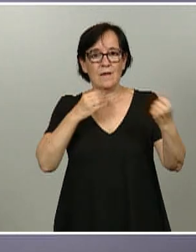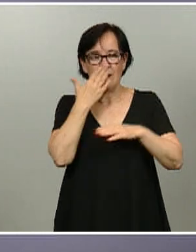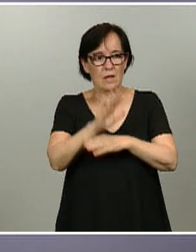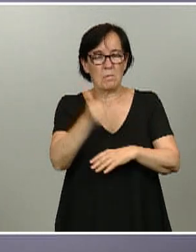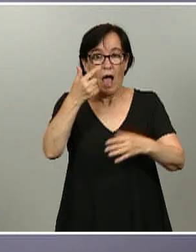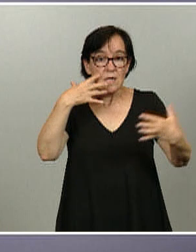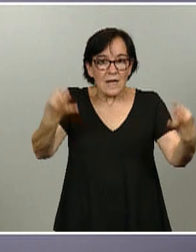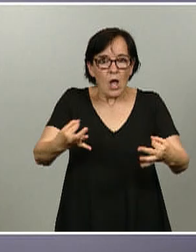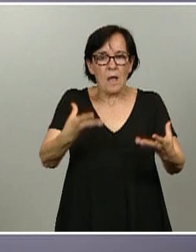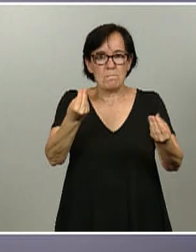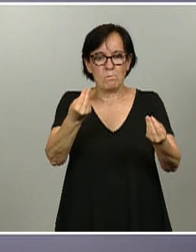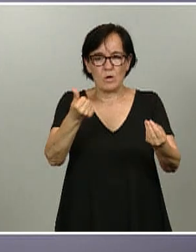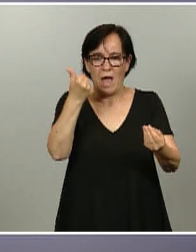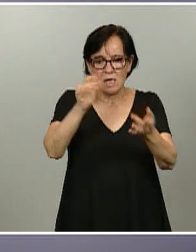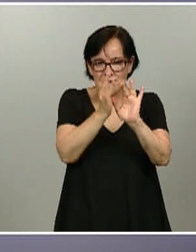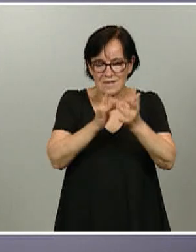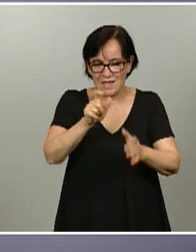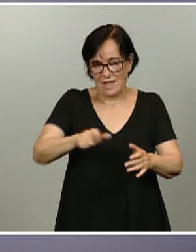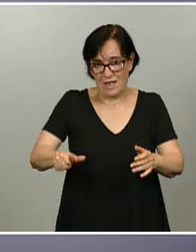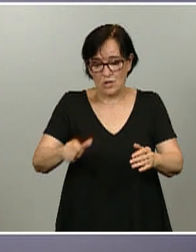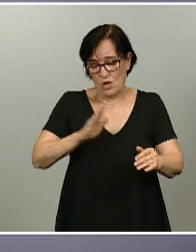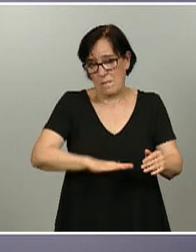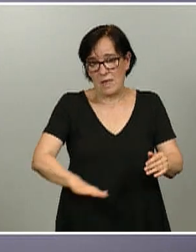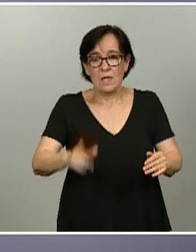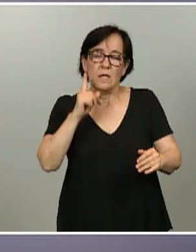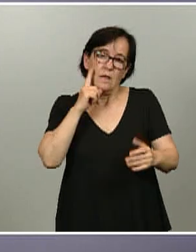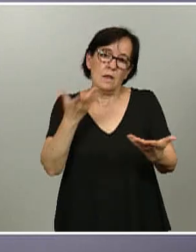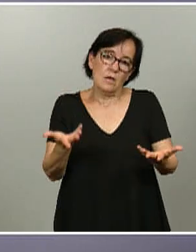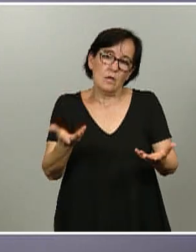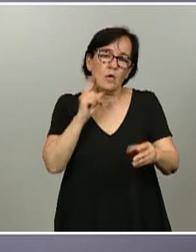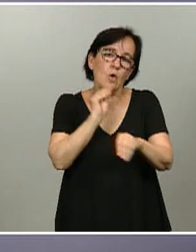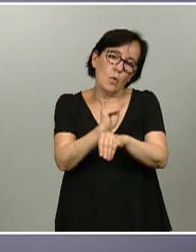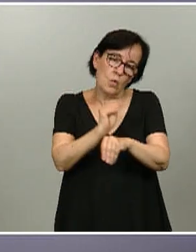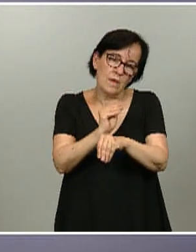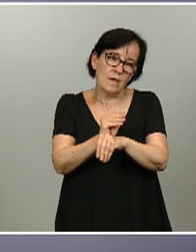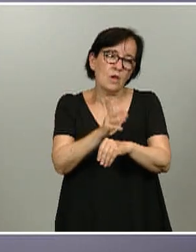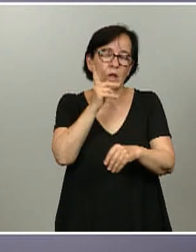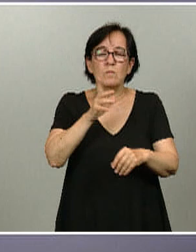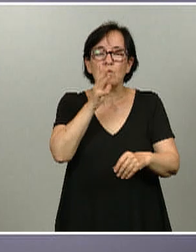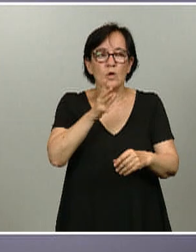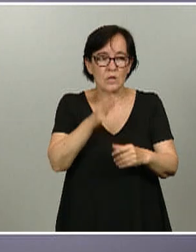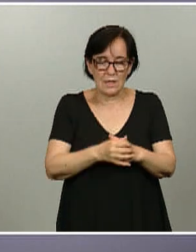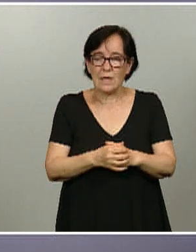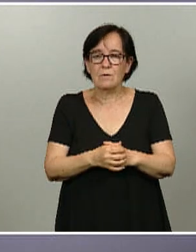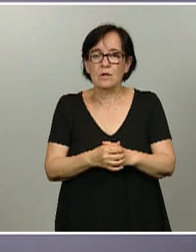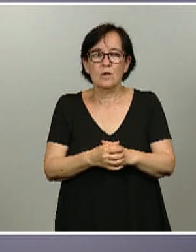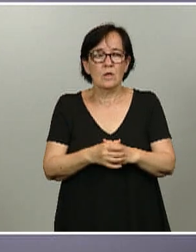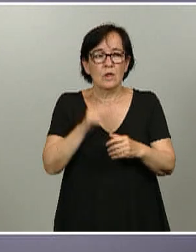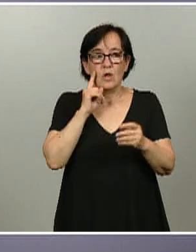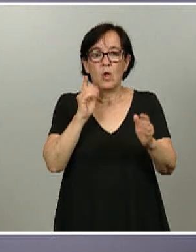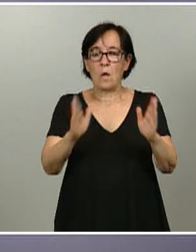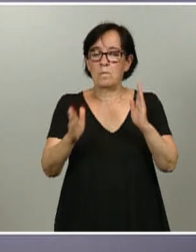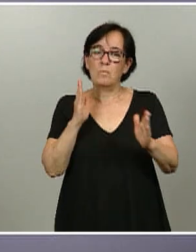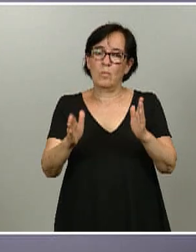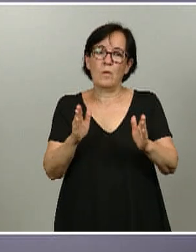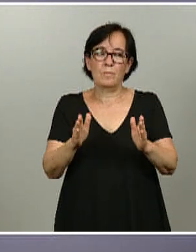más gente, sobre todo los más pequeños. Por lo tanto, hay que tener un poquito de cuidado y esta es una de las razones por las que en un momento determinado